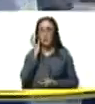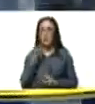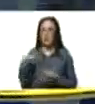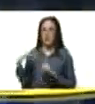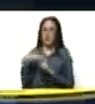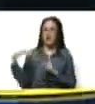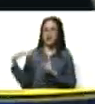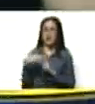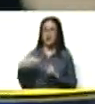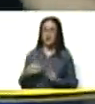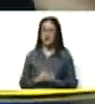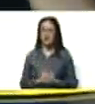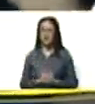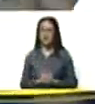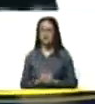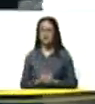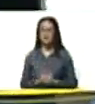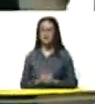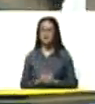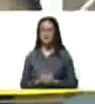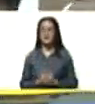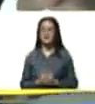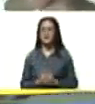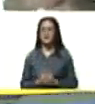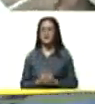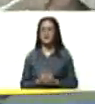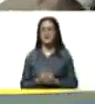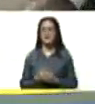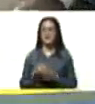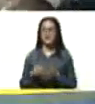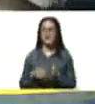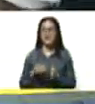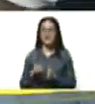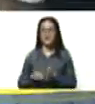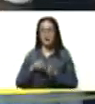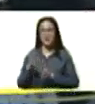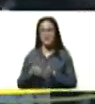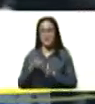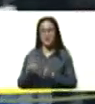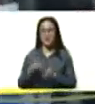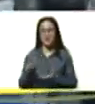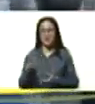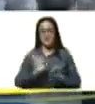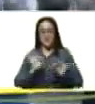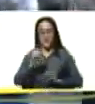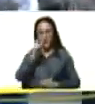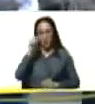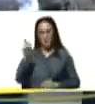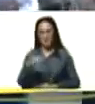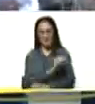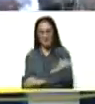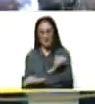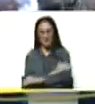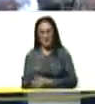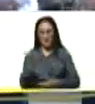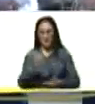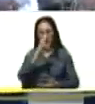ataques y a meterle metro y medio a Capriles. Prepárate, Capriles, Carlos